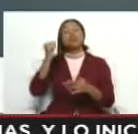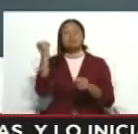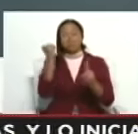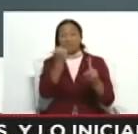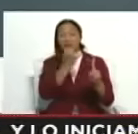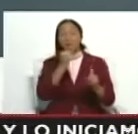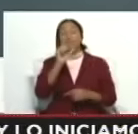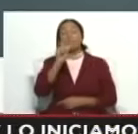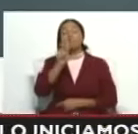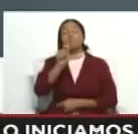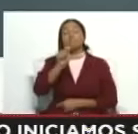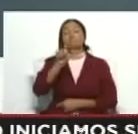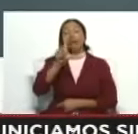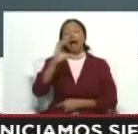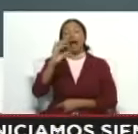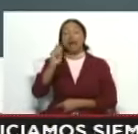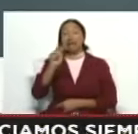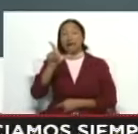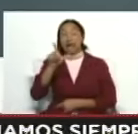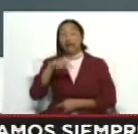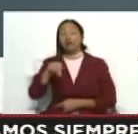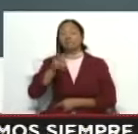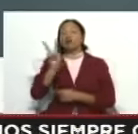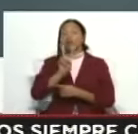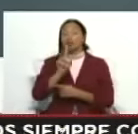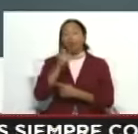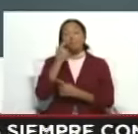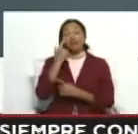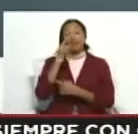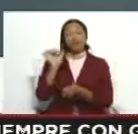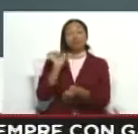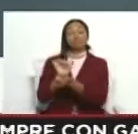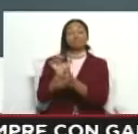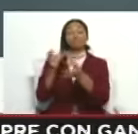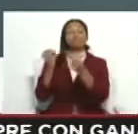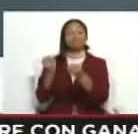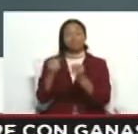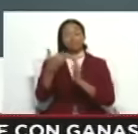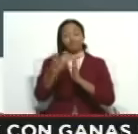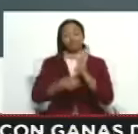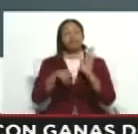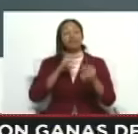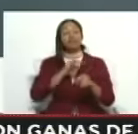que tiene 4 causas pendientes acá en Venezuela y una solicitud de extradición.